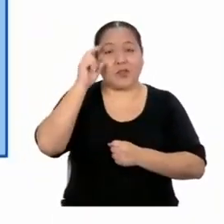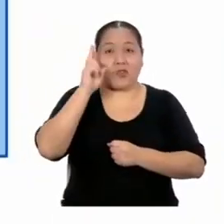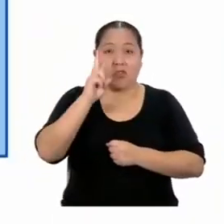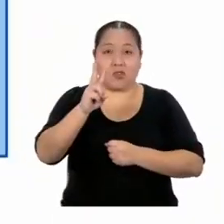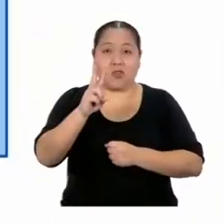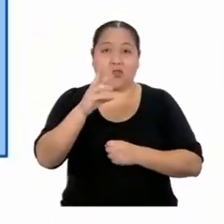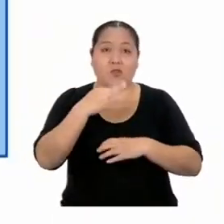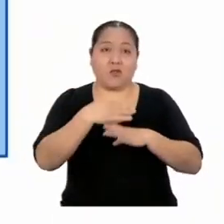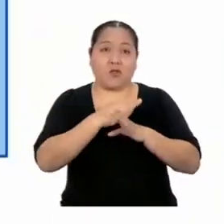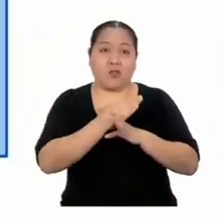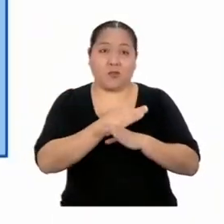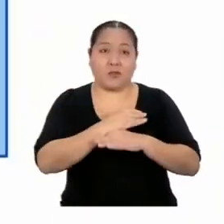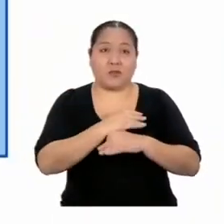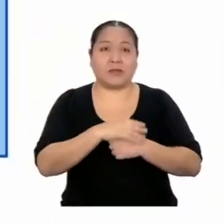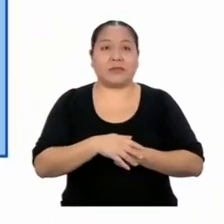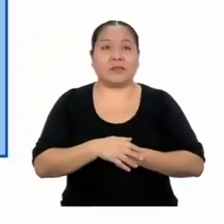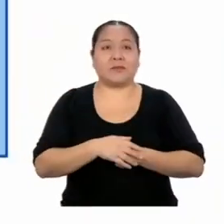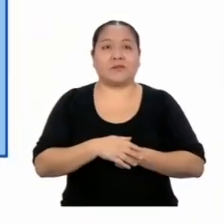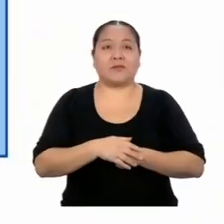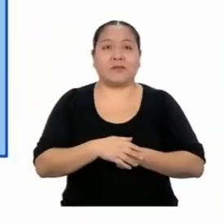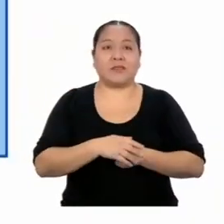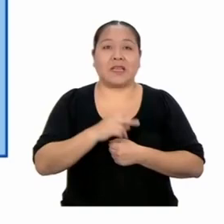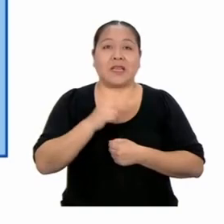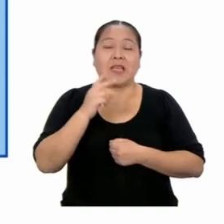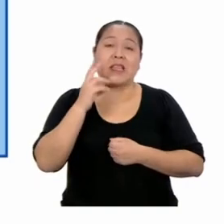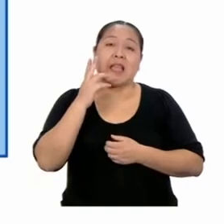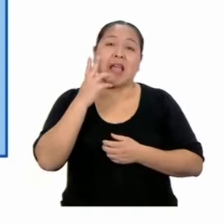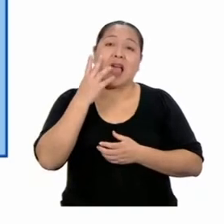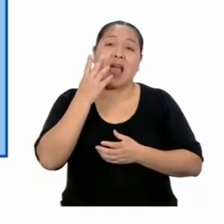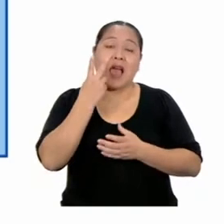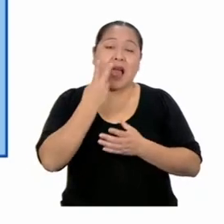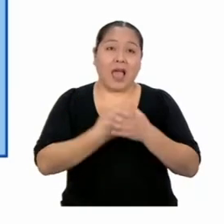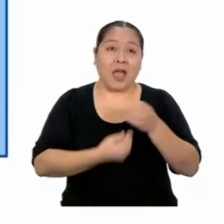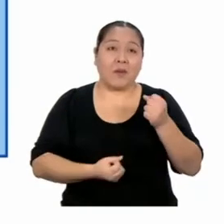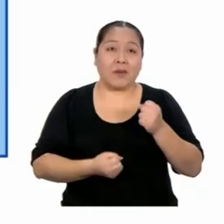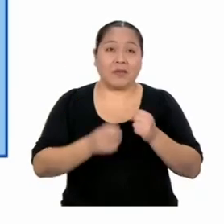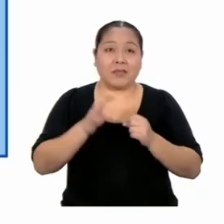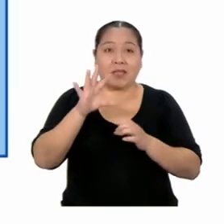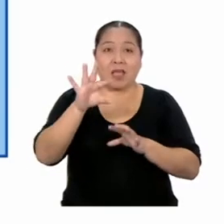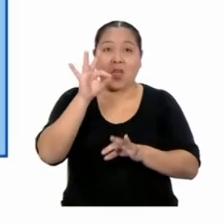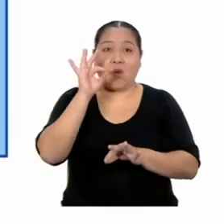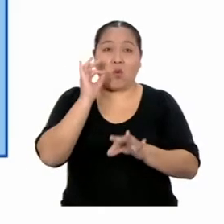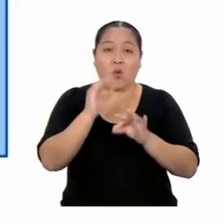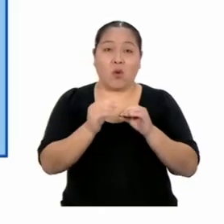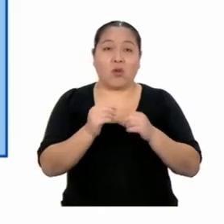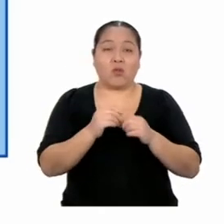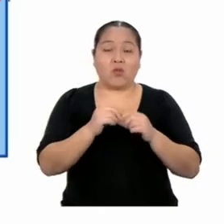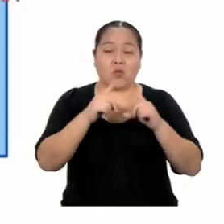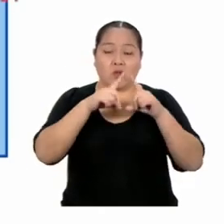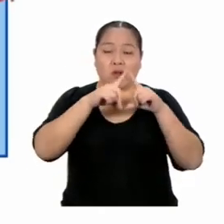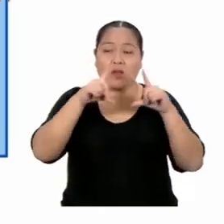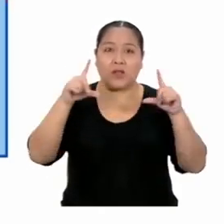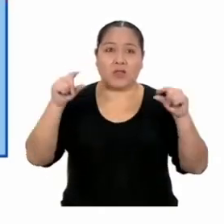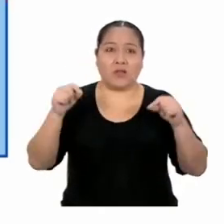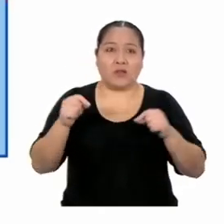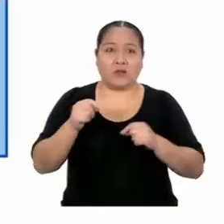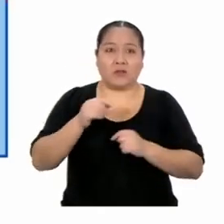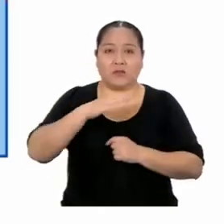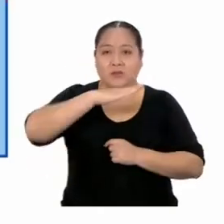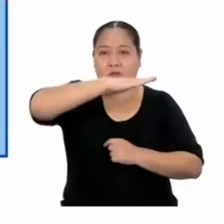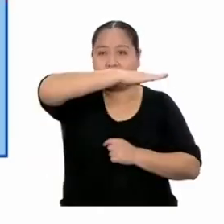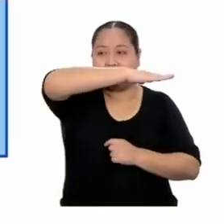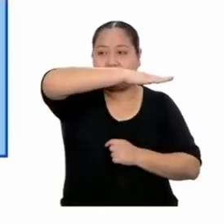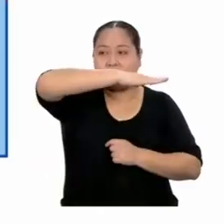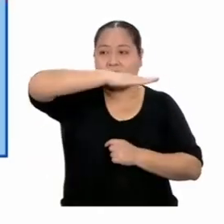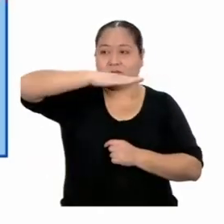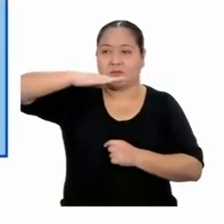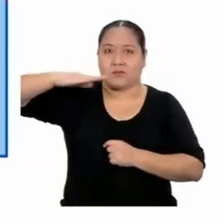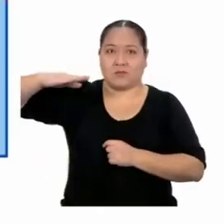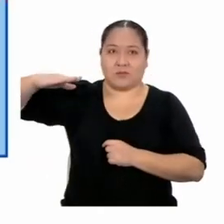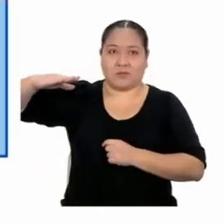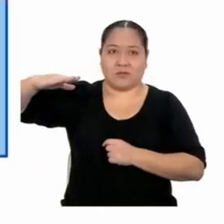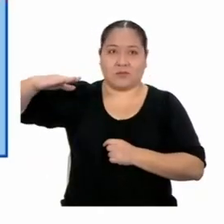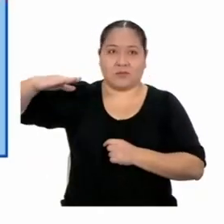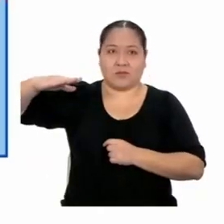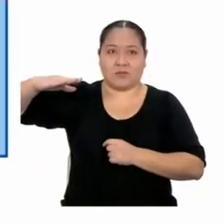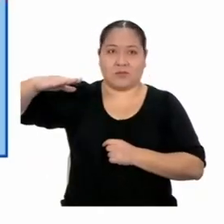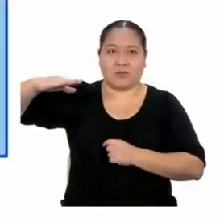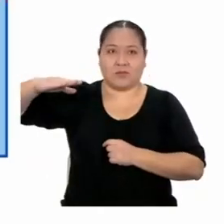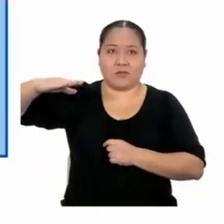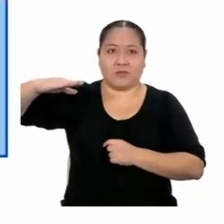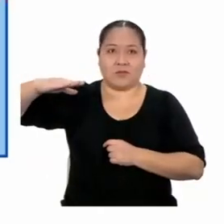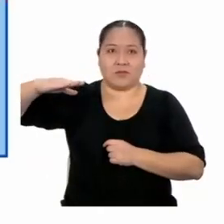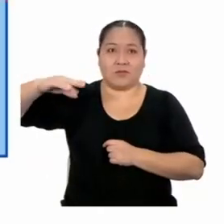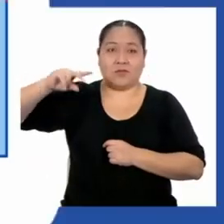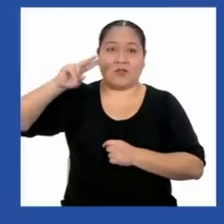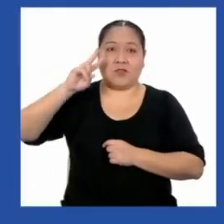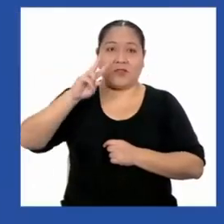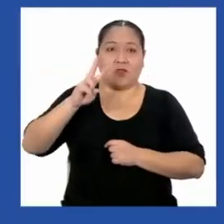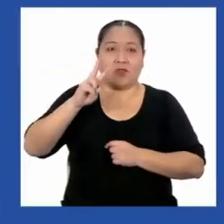de dividirlo, y en ambas encuentro rectángulos. Mire, si trazo una línea auxiliar horizontal, se estarían